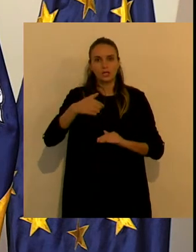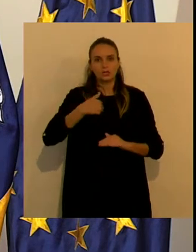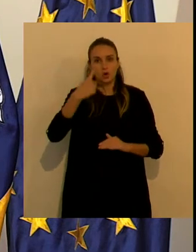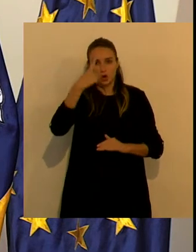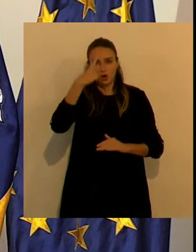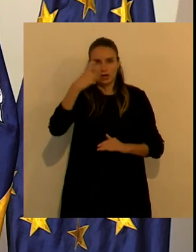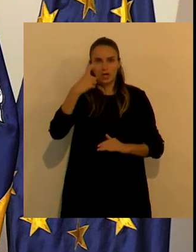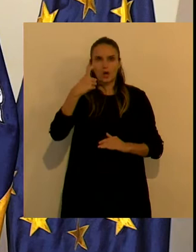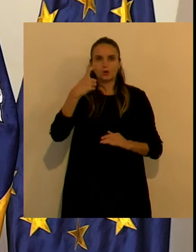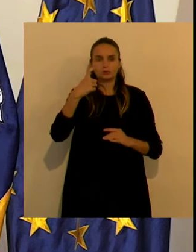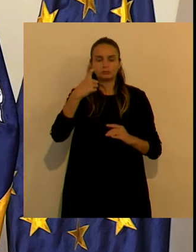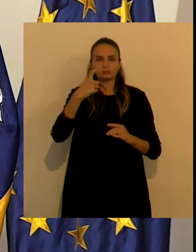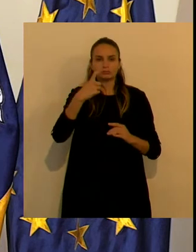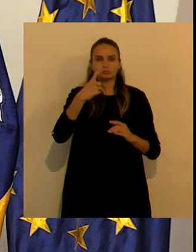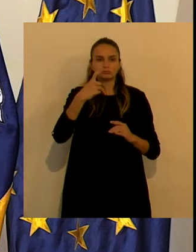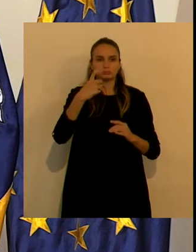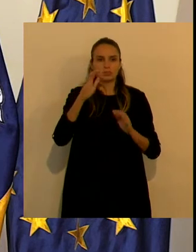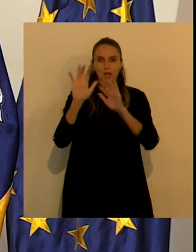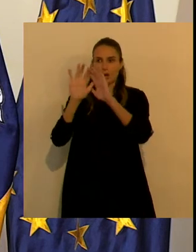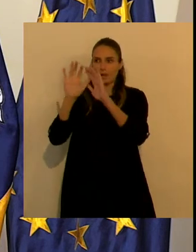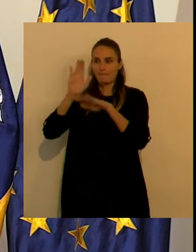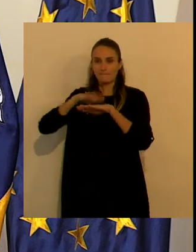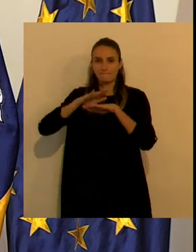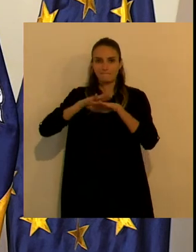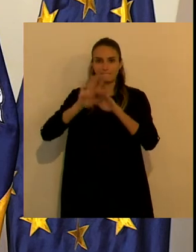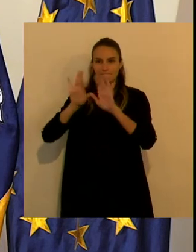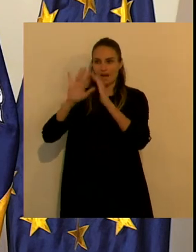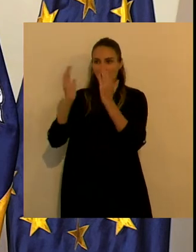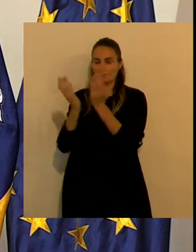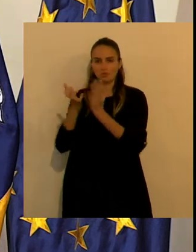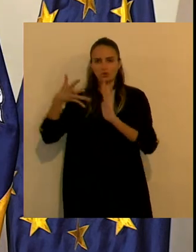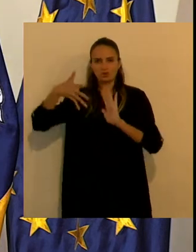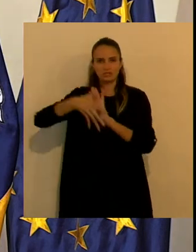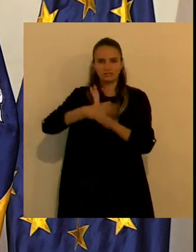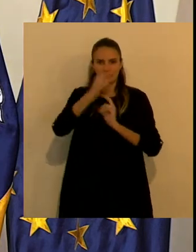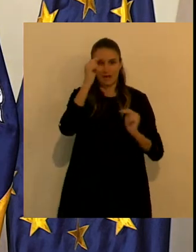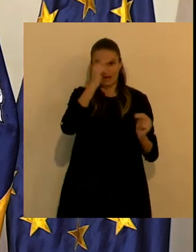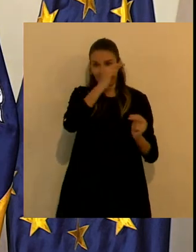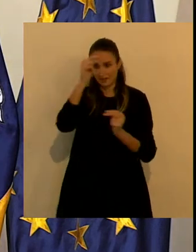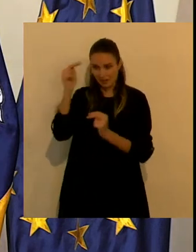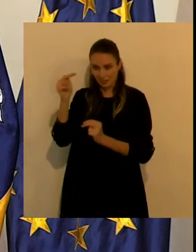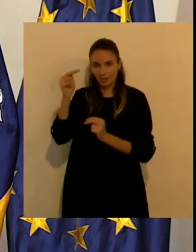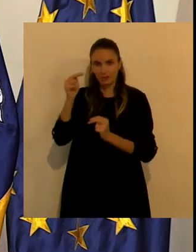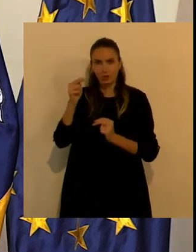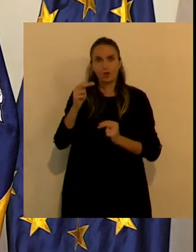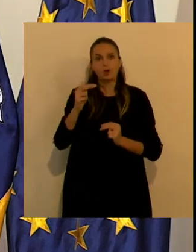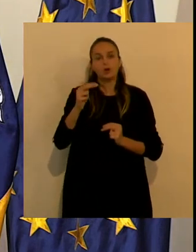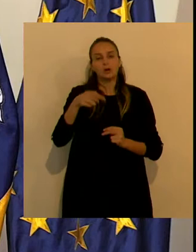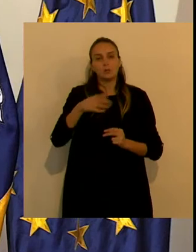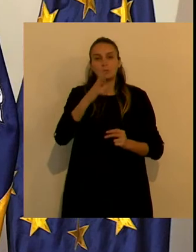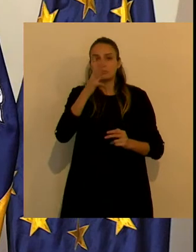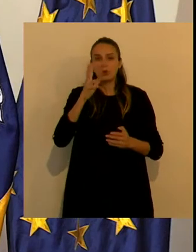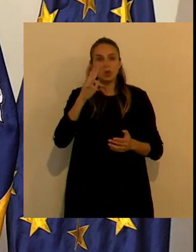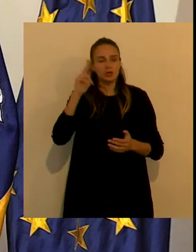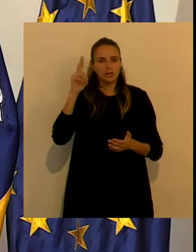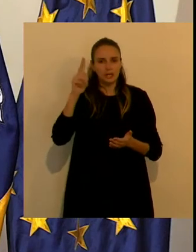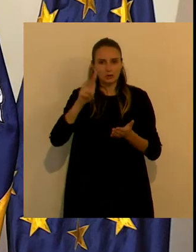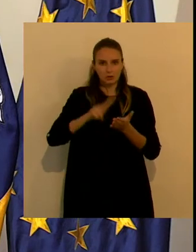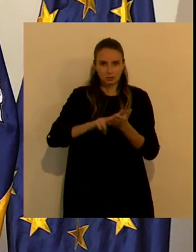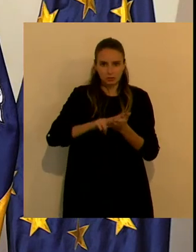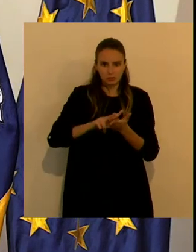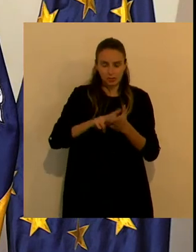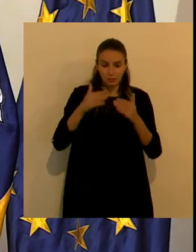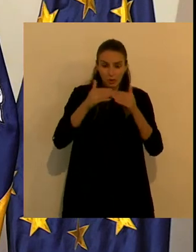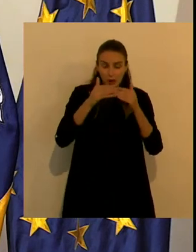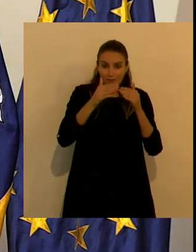respeto en el resto del mundo. No son frecuentes las actitudes de reconocimiento tan abierto de